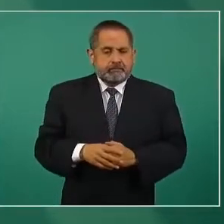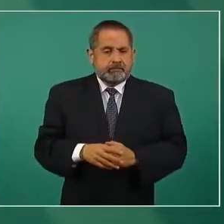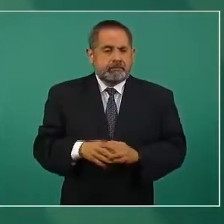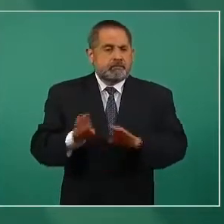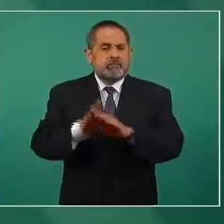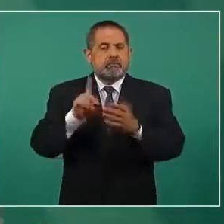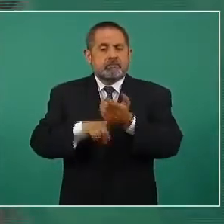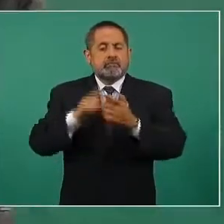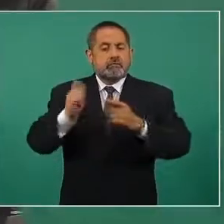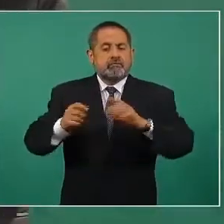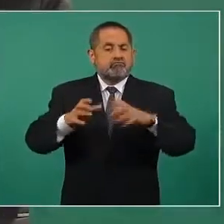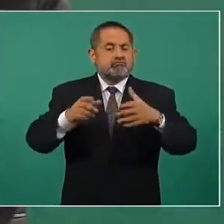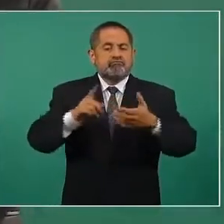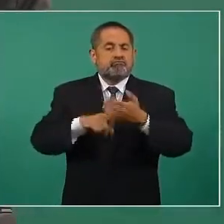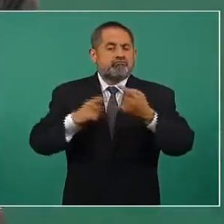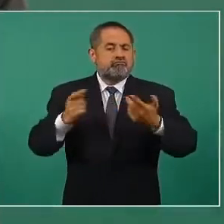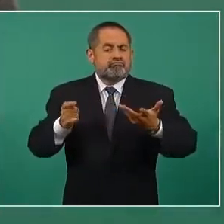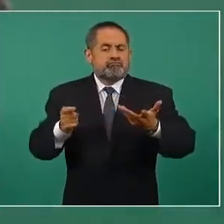era que